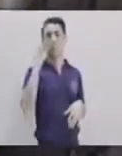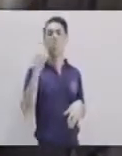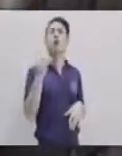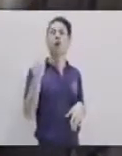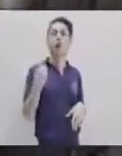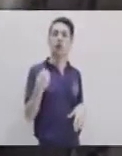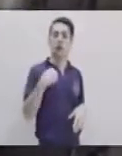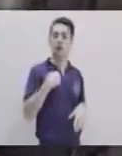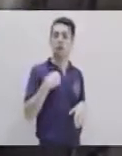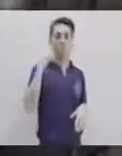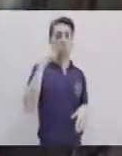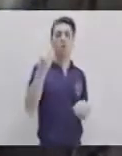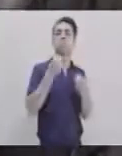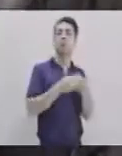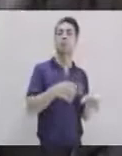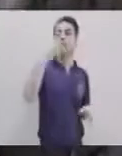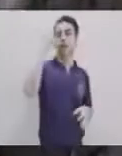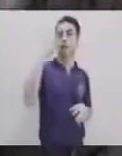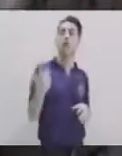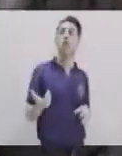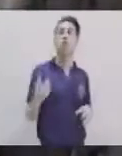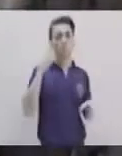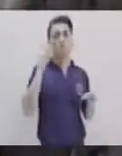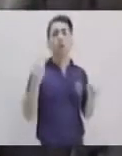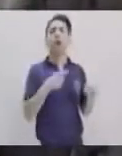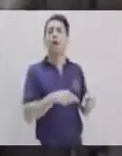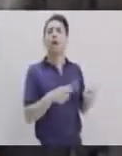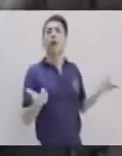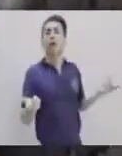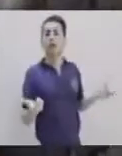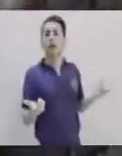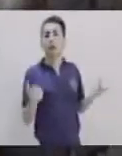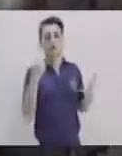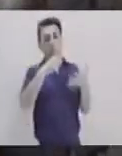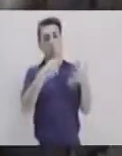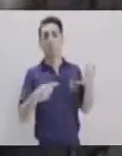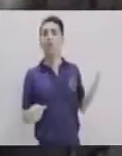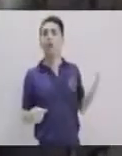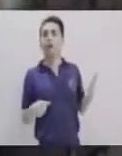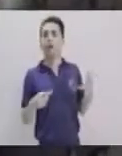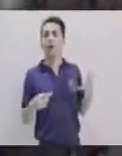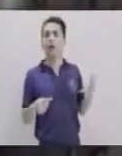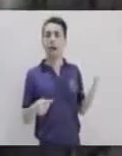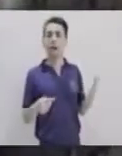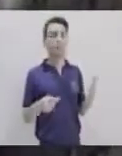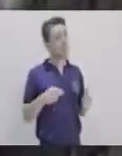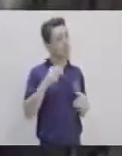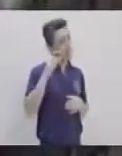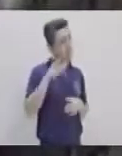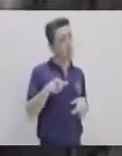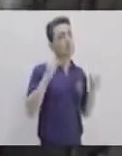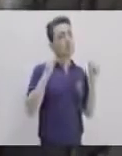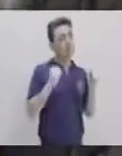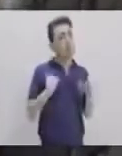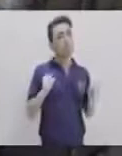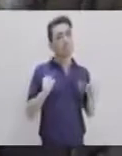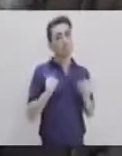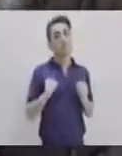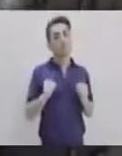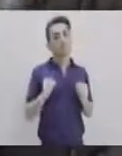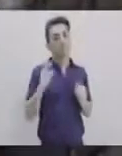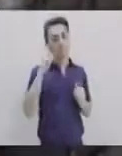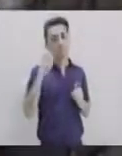qué murió? ¿Por qué perdí el trabajo? ¿Por qué pasó esto? ¿O por qué lo otro? Entonces, y es bien difícil sanar